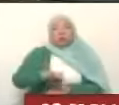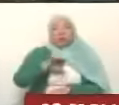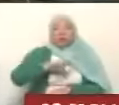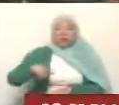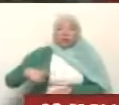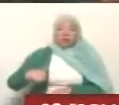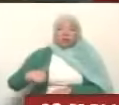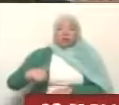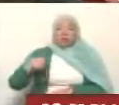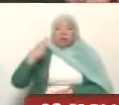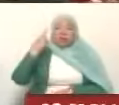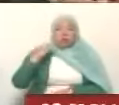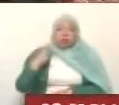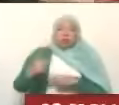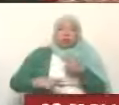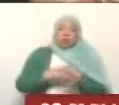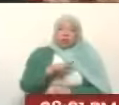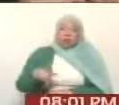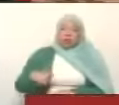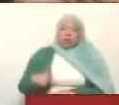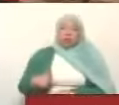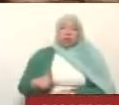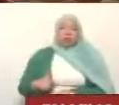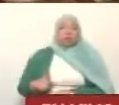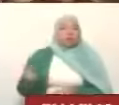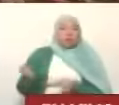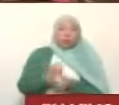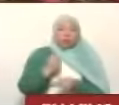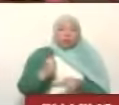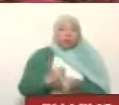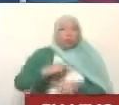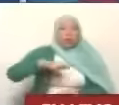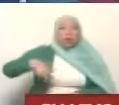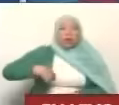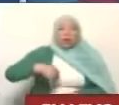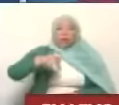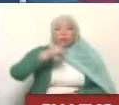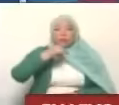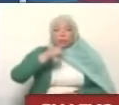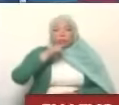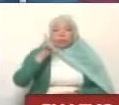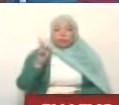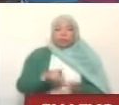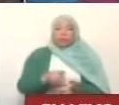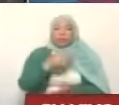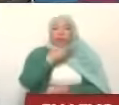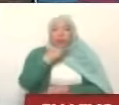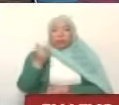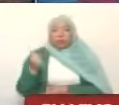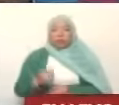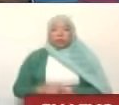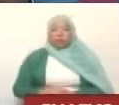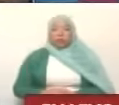populares, bolivarianas y chavistas de Venezuela. Yo me comprometo a dar mi mejor esfuerzo